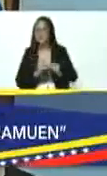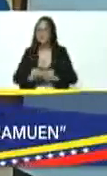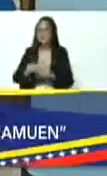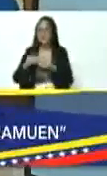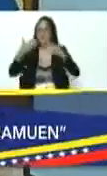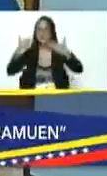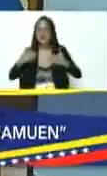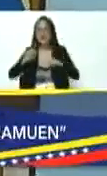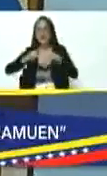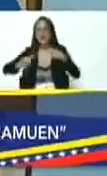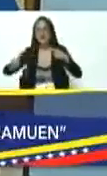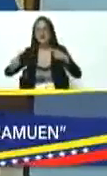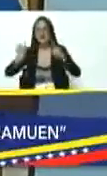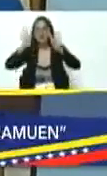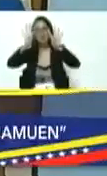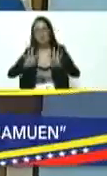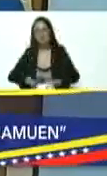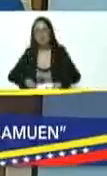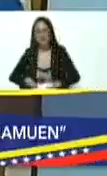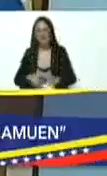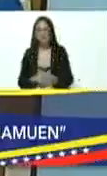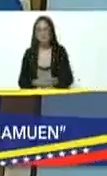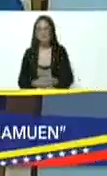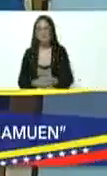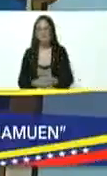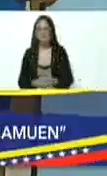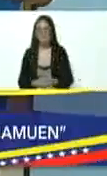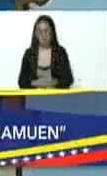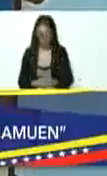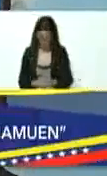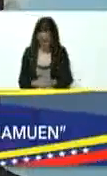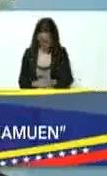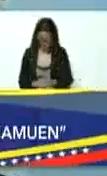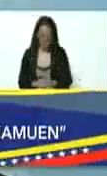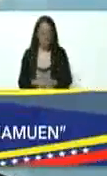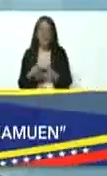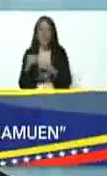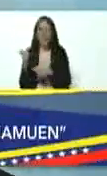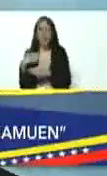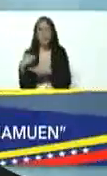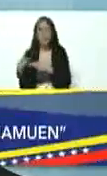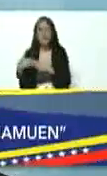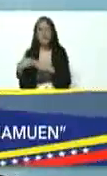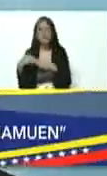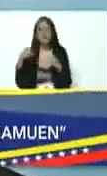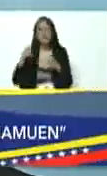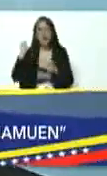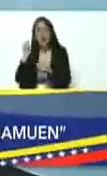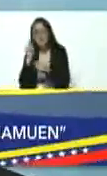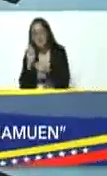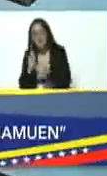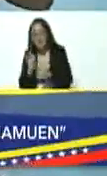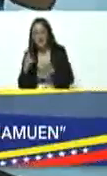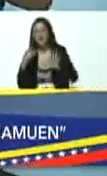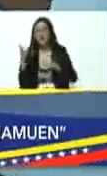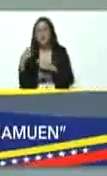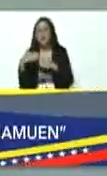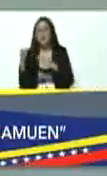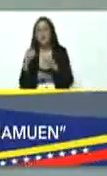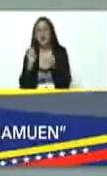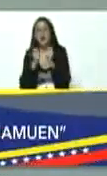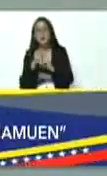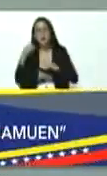cercado eléctrico, se recuperó todas las puertas, carpintería, 18 puertas, hubo cambio de